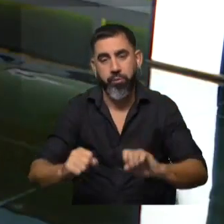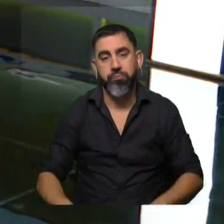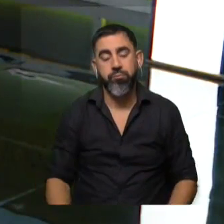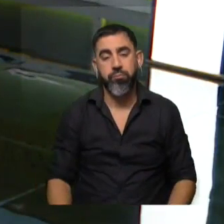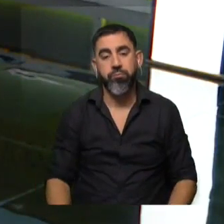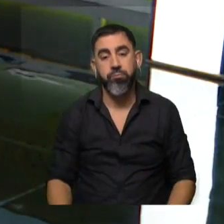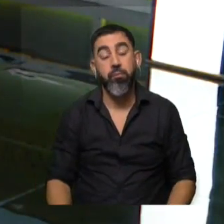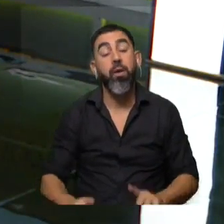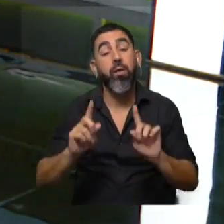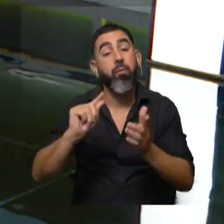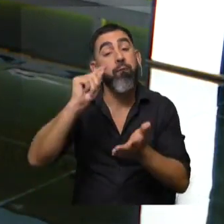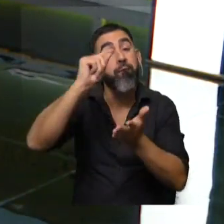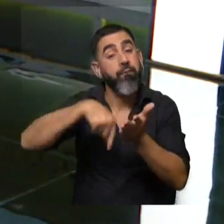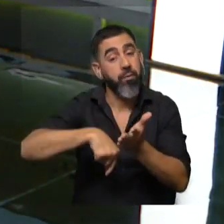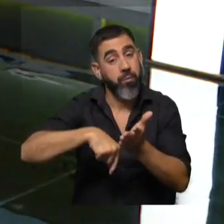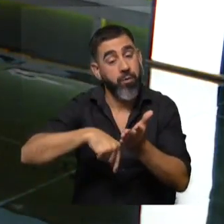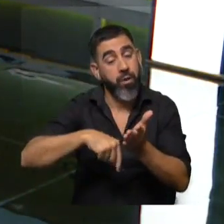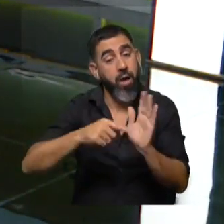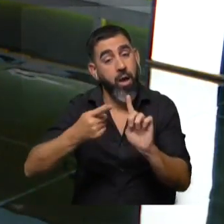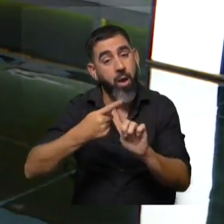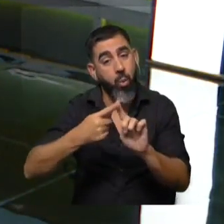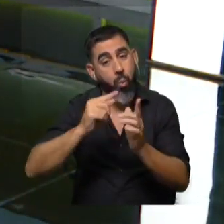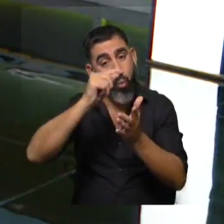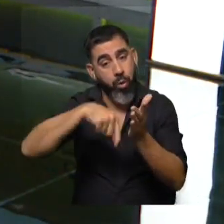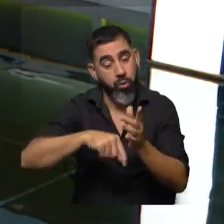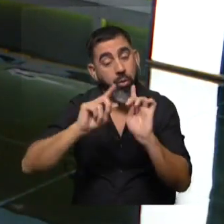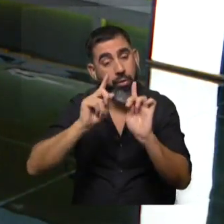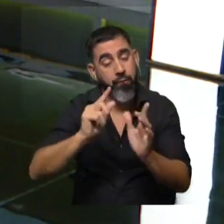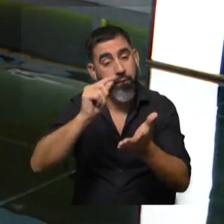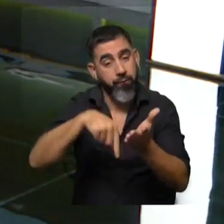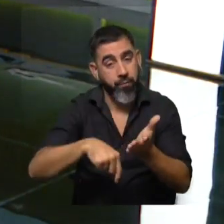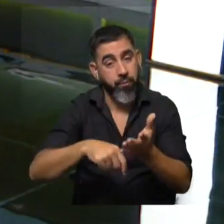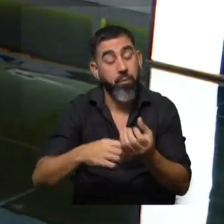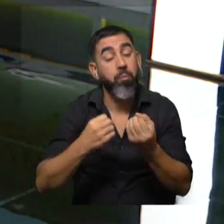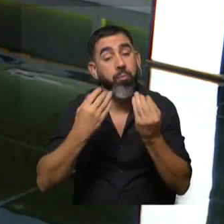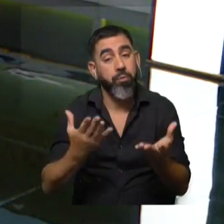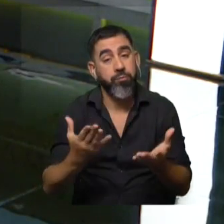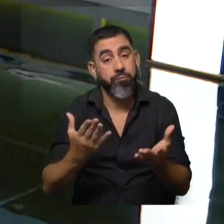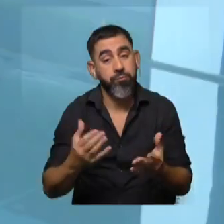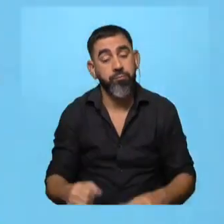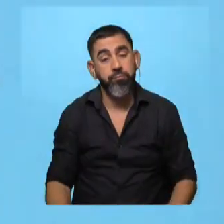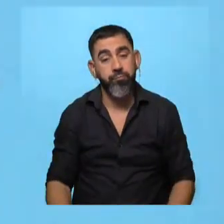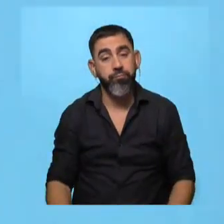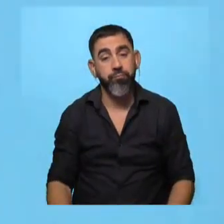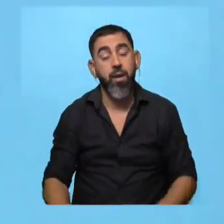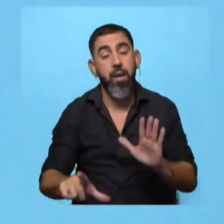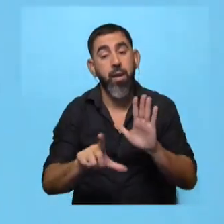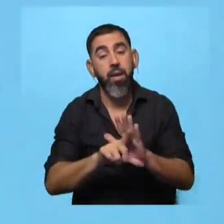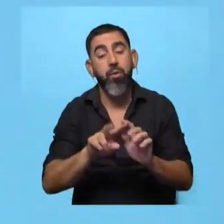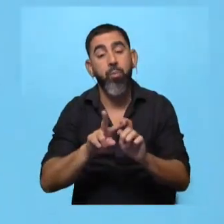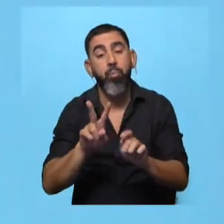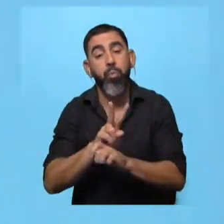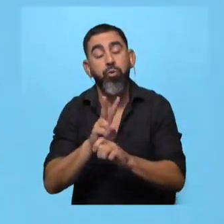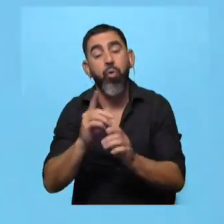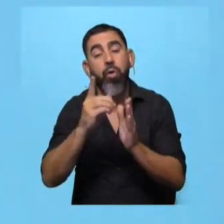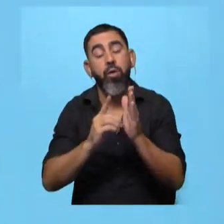que hay que firmar ciertos acuerdos, ¿sí? Porque esto está en el marco de la Ley de Protección de Datos Personales